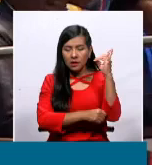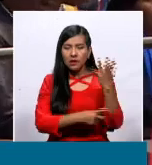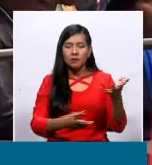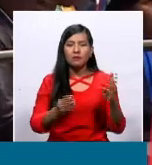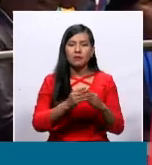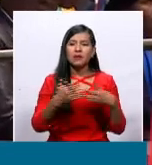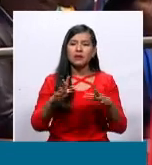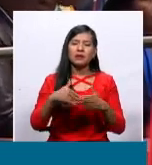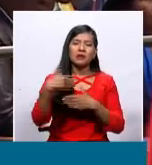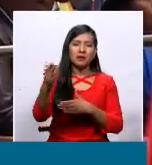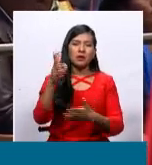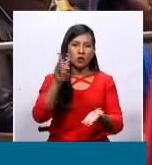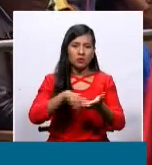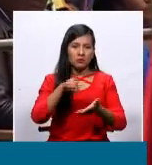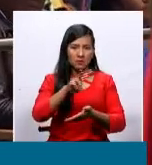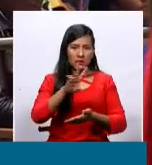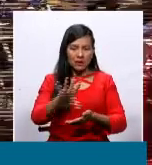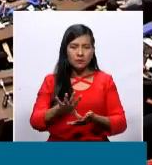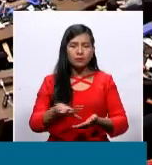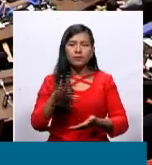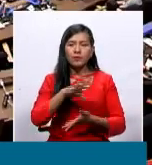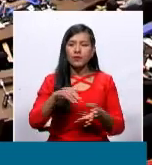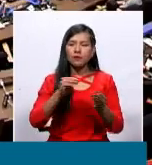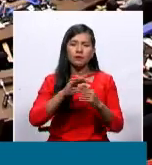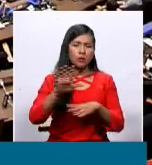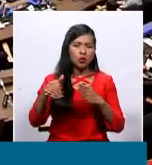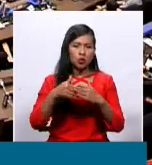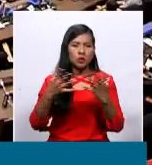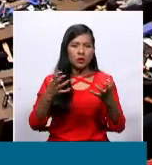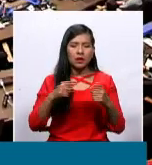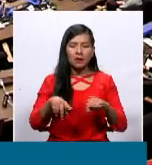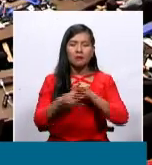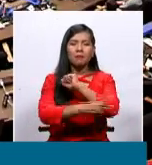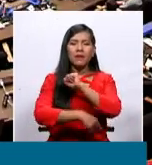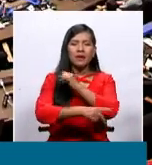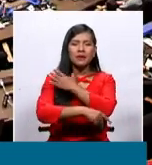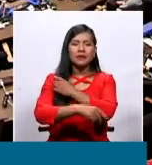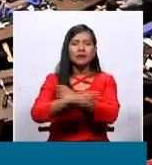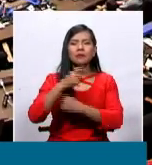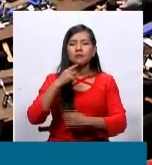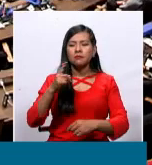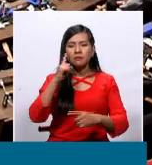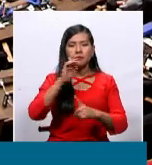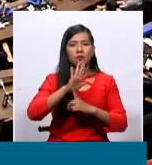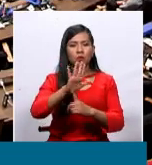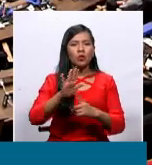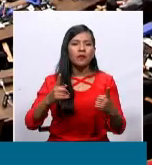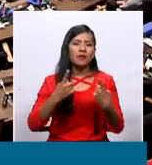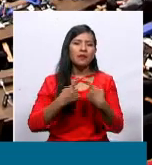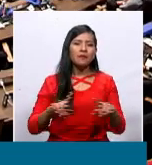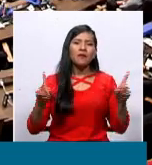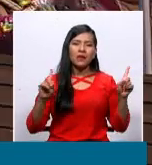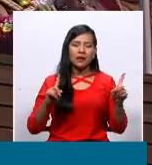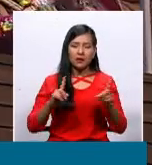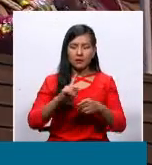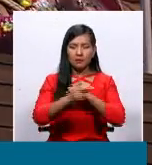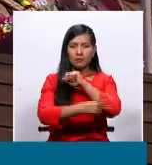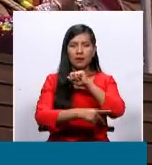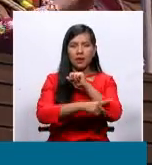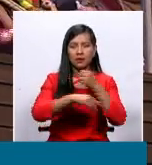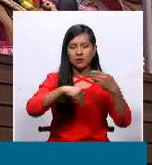año 2025, en el que se presente, digamos, un país distinto, un país reencauzado, un país